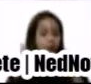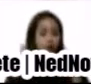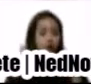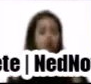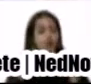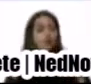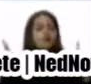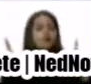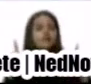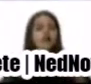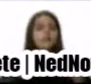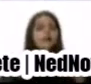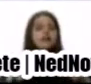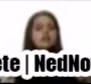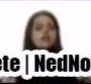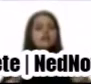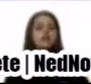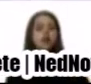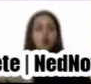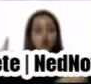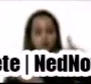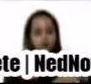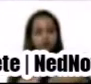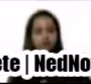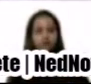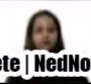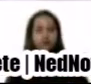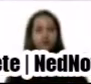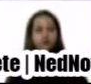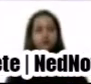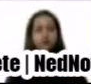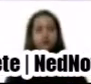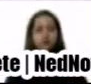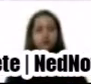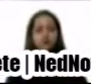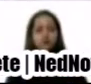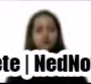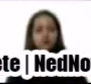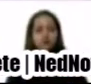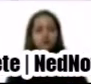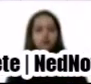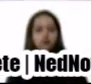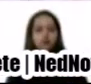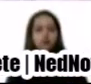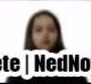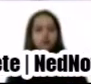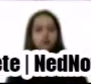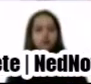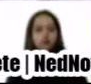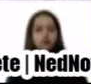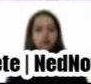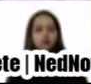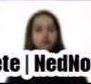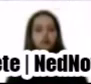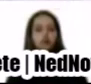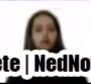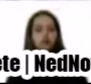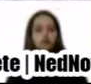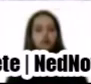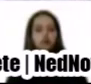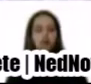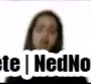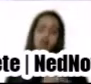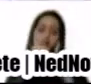incuestionables. Se requiere institucionalidad electoral autónoma, condiciones y garantías para la participación política activa y pasiva,